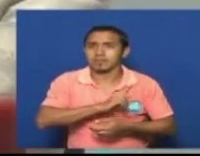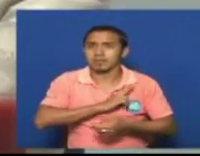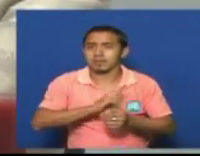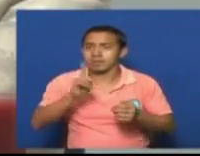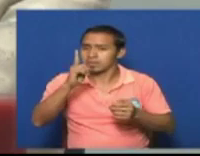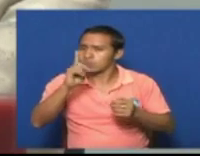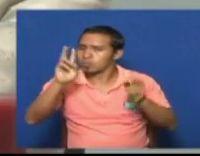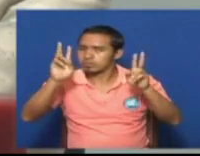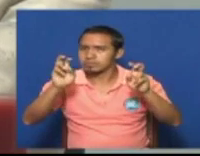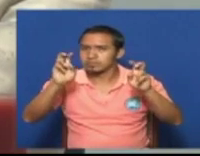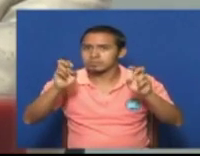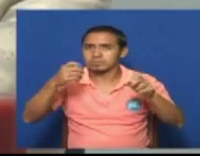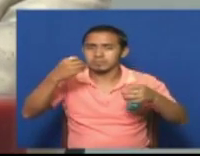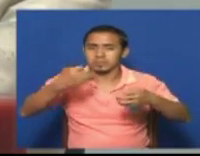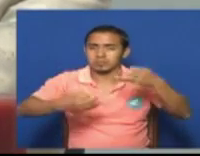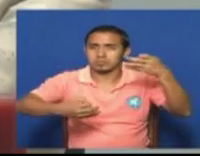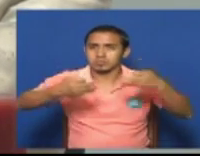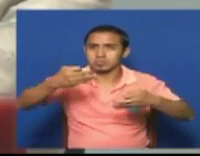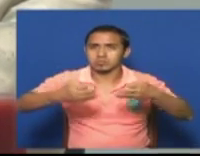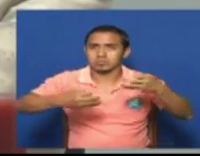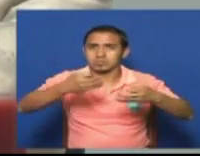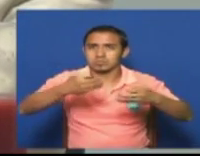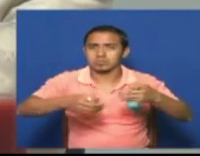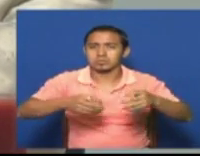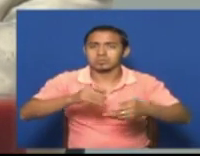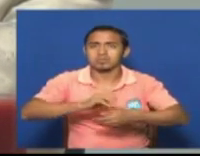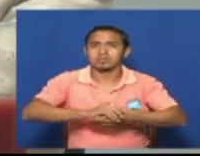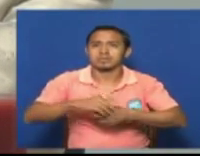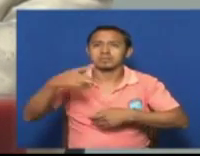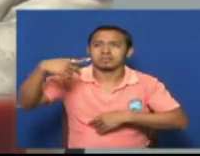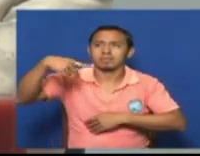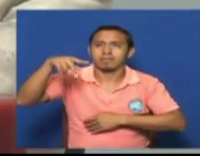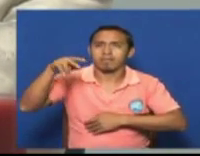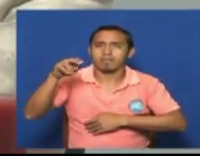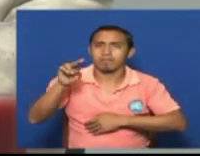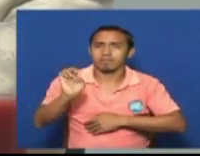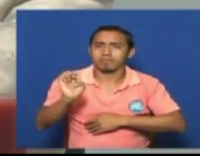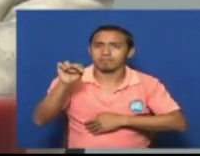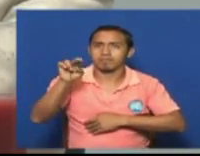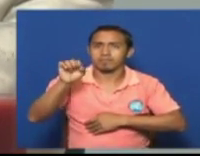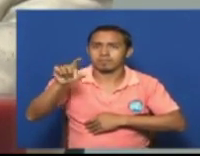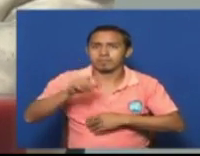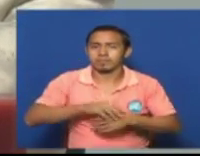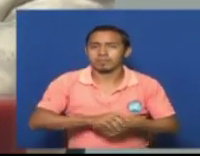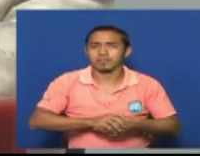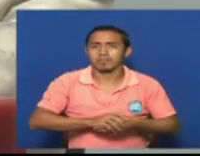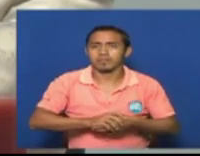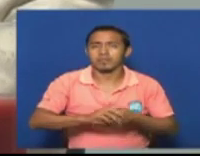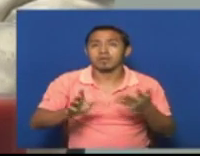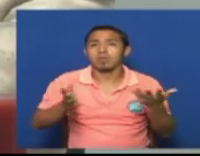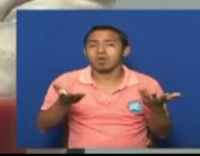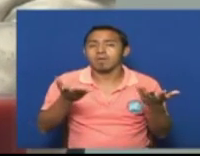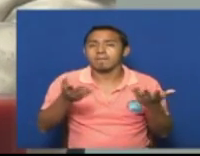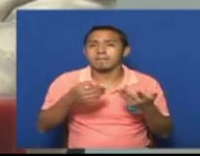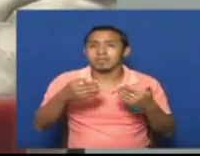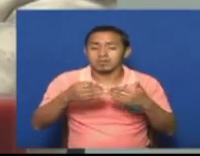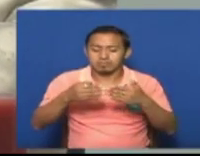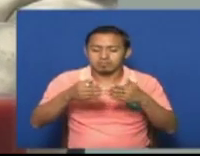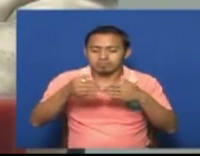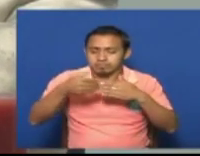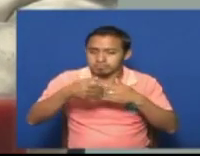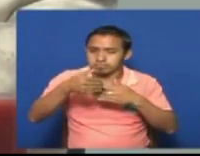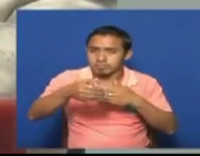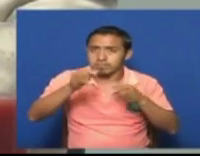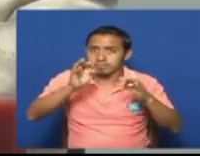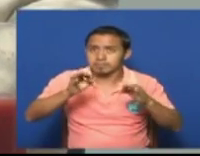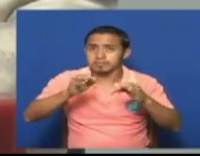libro que es el tema de justicia penal especial de la adolescentes que mide como hemos avanzado en la aplicación